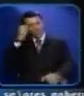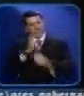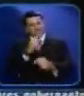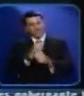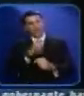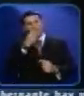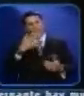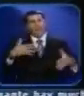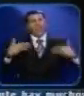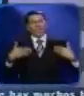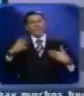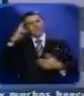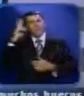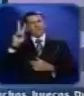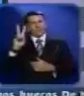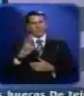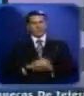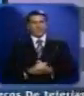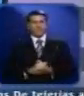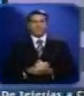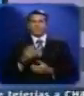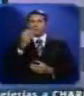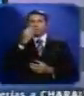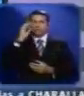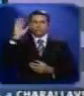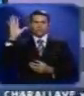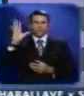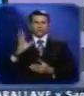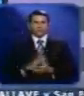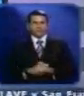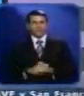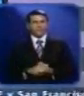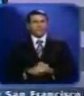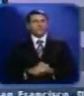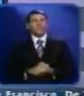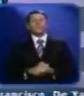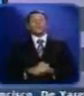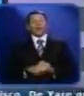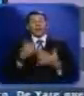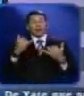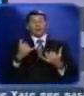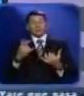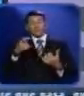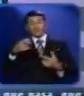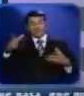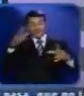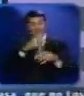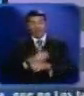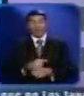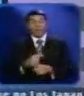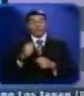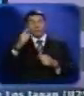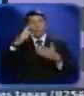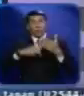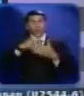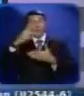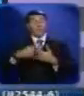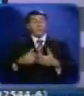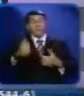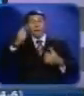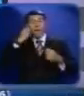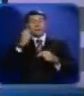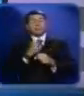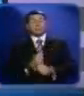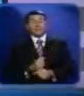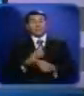a Venezuela y el mundo. Un besote para Callito. Y ahora sí, siéntense, porque esta noche llega el programa más esperado por todos los